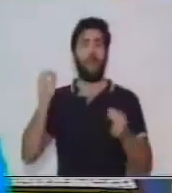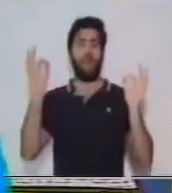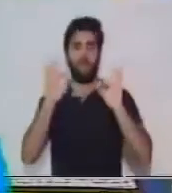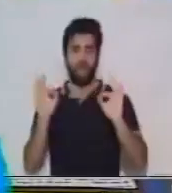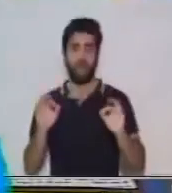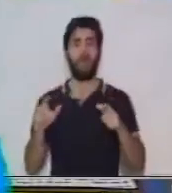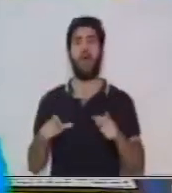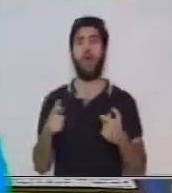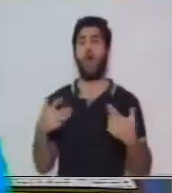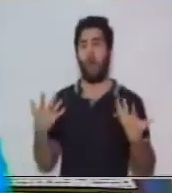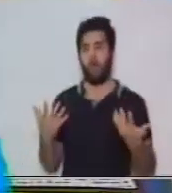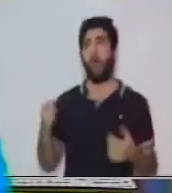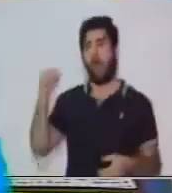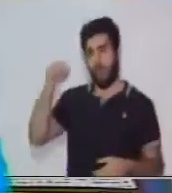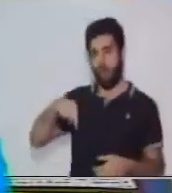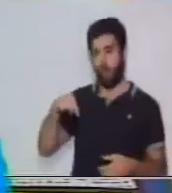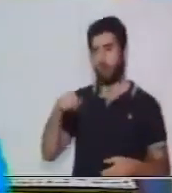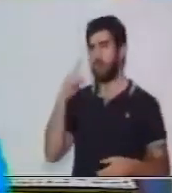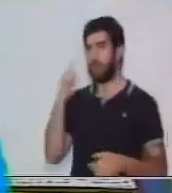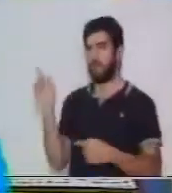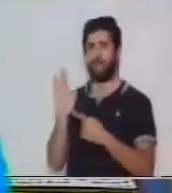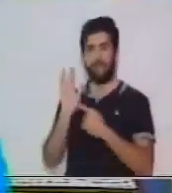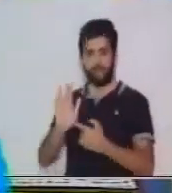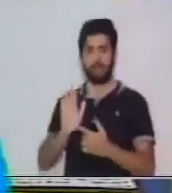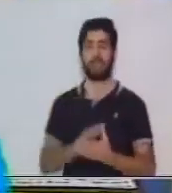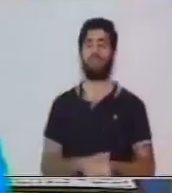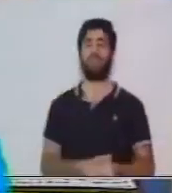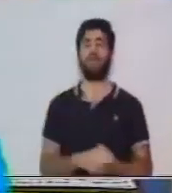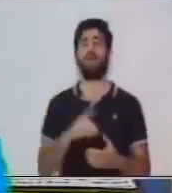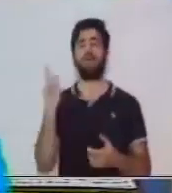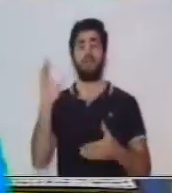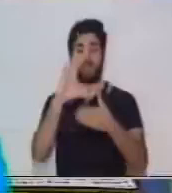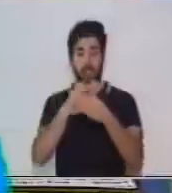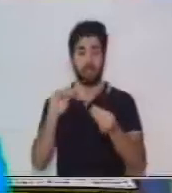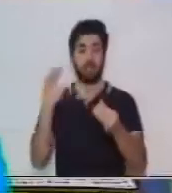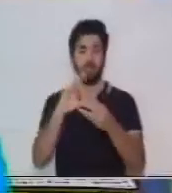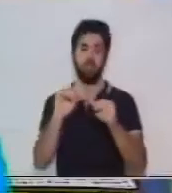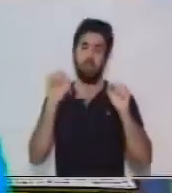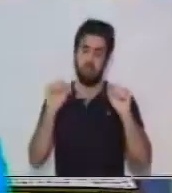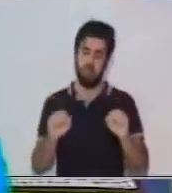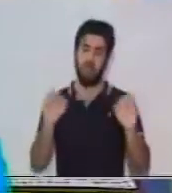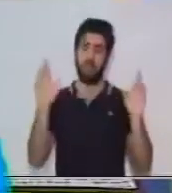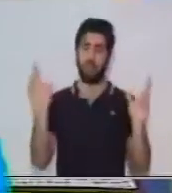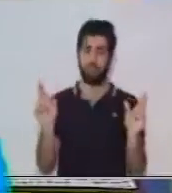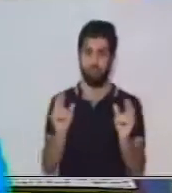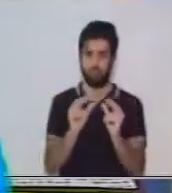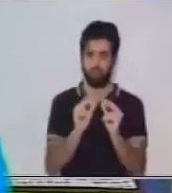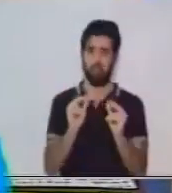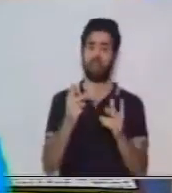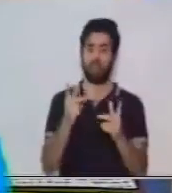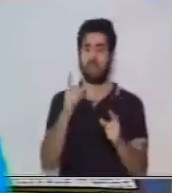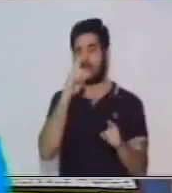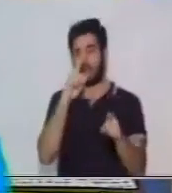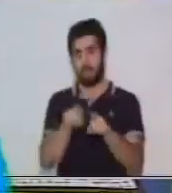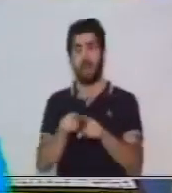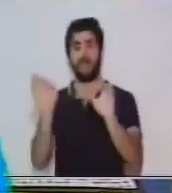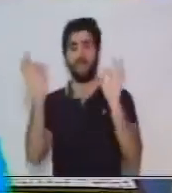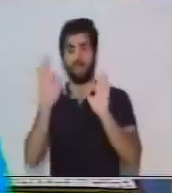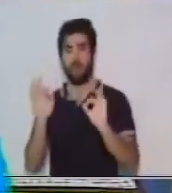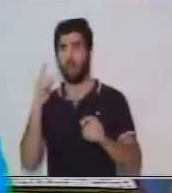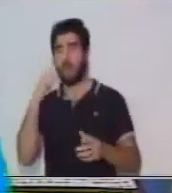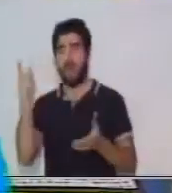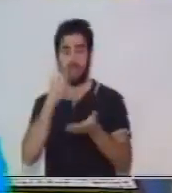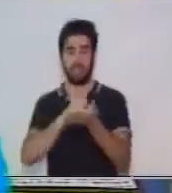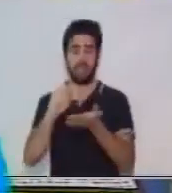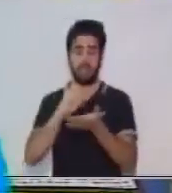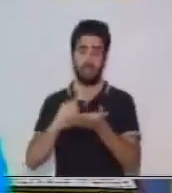Hoy, por medio de esas narraciones. Las narraciones pueden ser breves de manera oral como también escrita. Claro, es